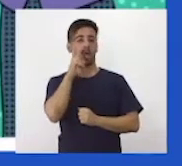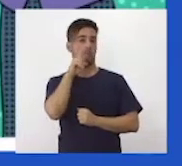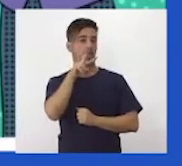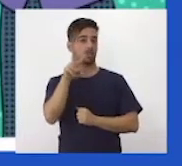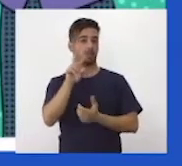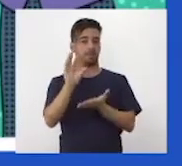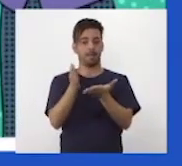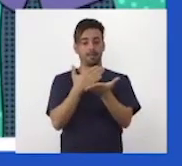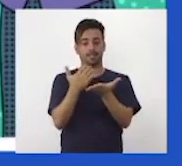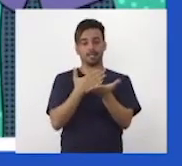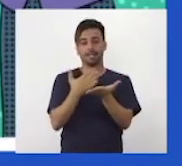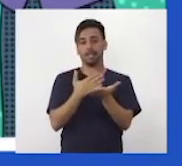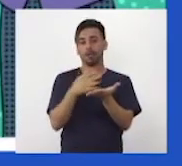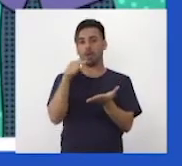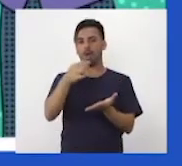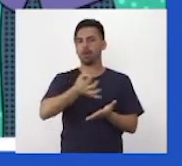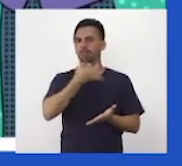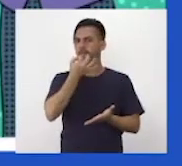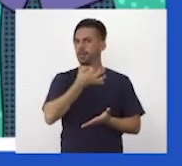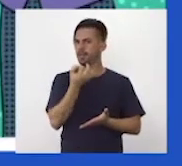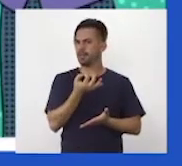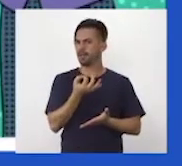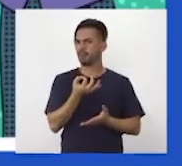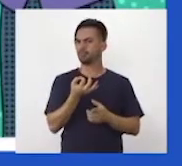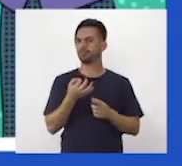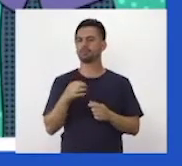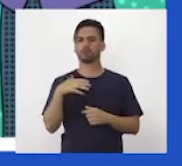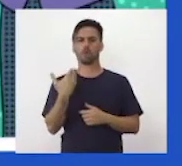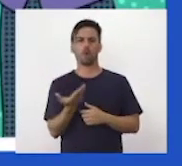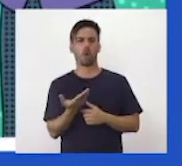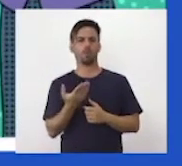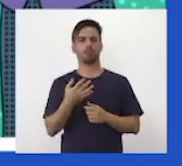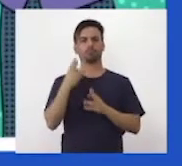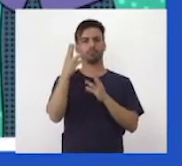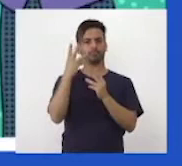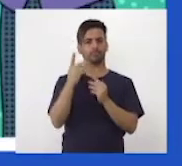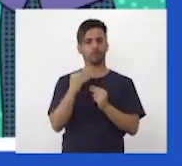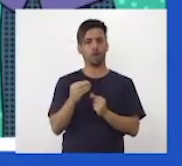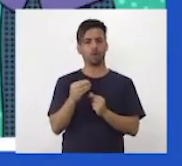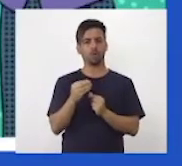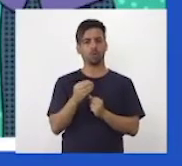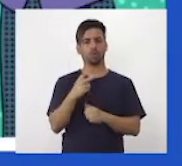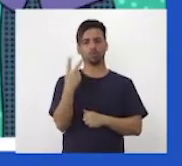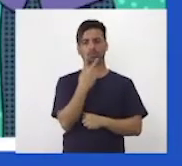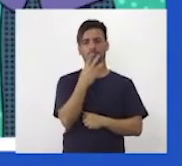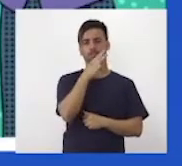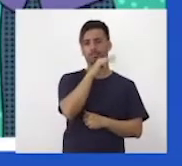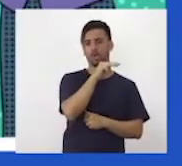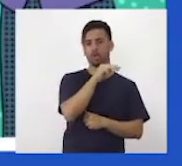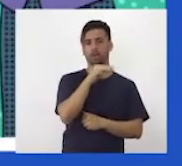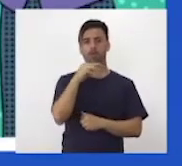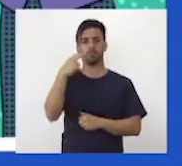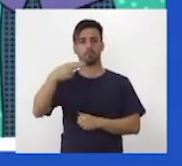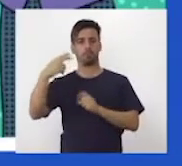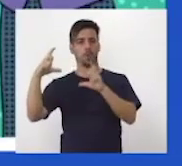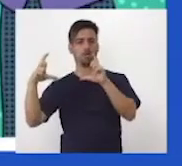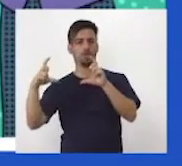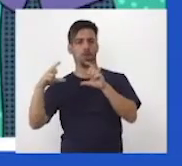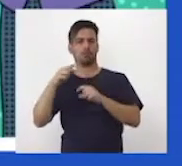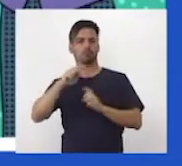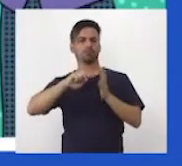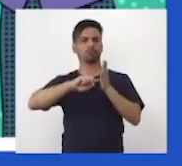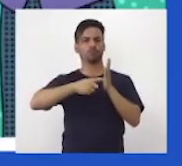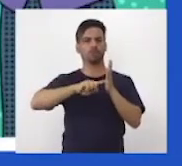Puedes observar en tu libro que en él plantean que para calcular el producto de un monomio por un polinomio,